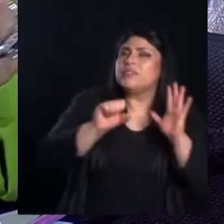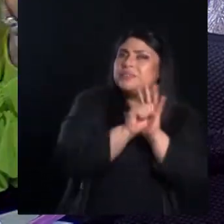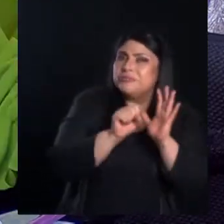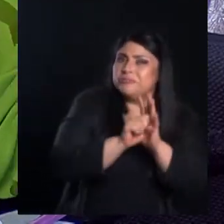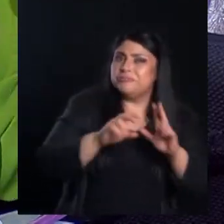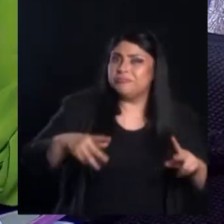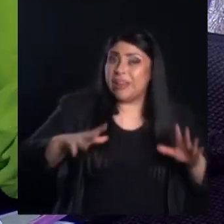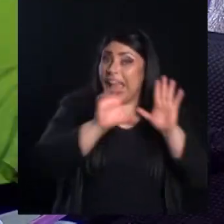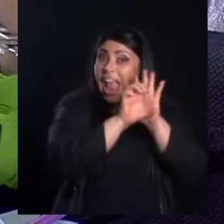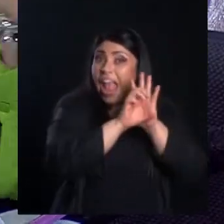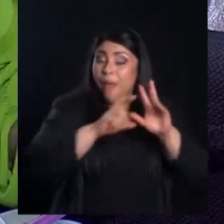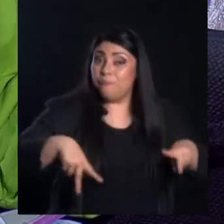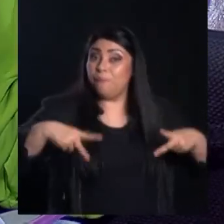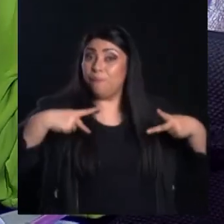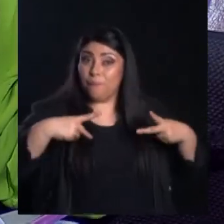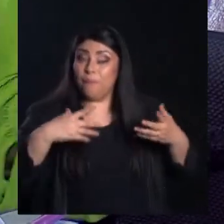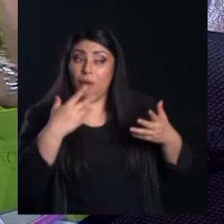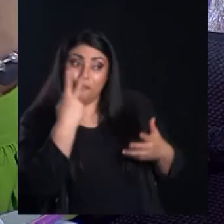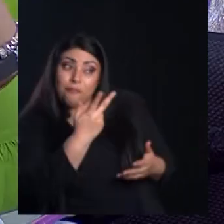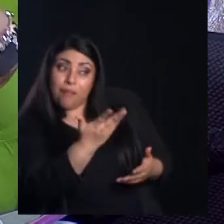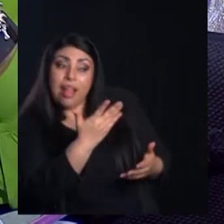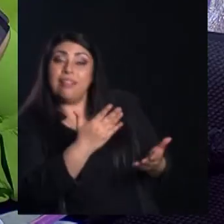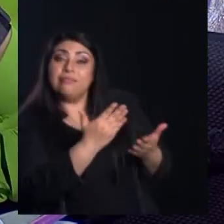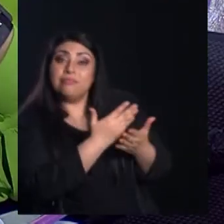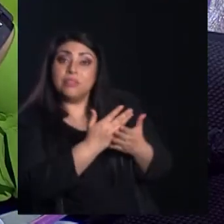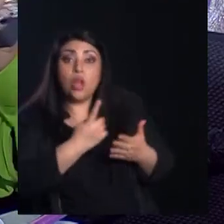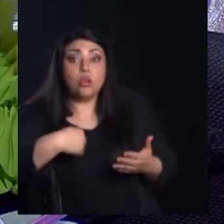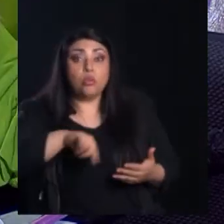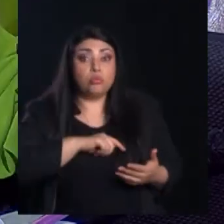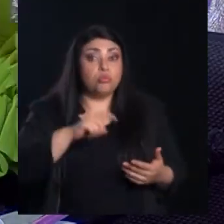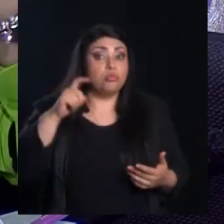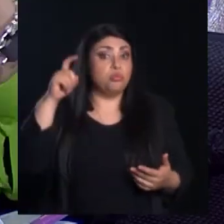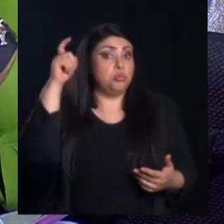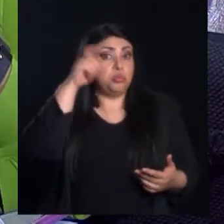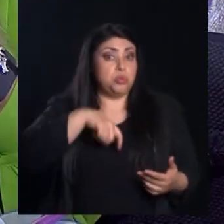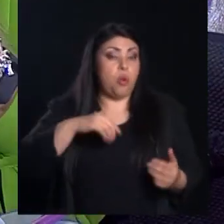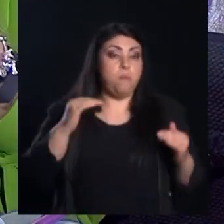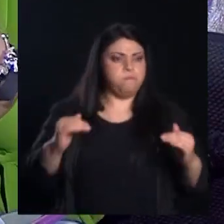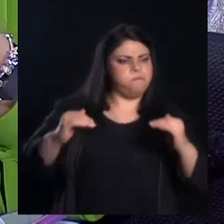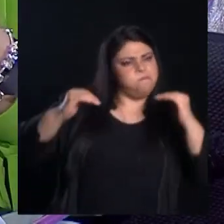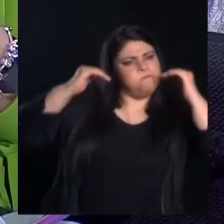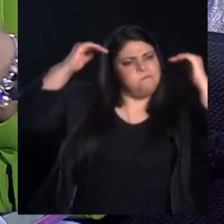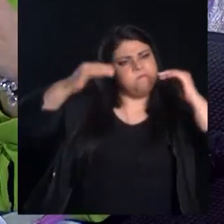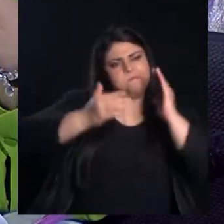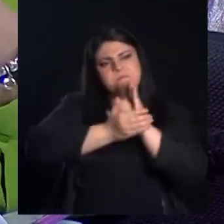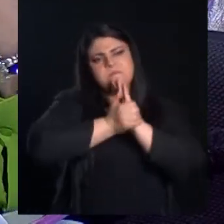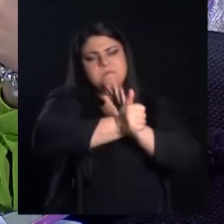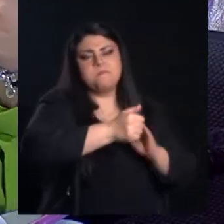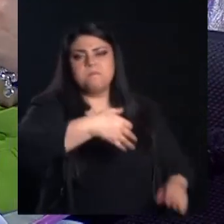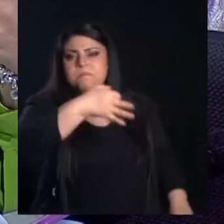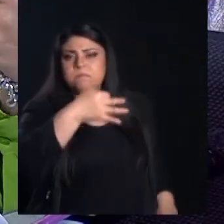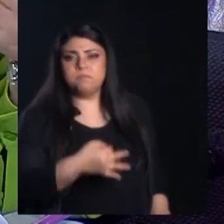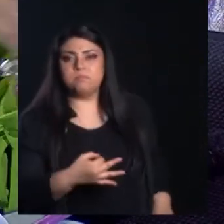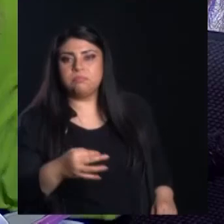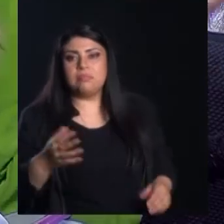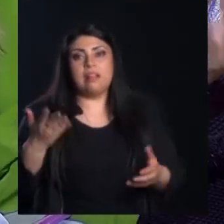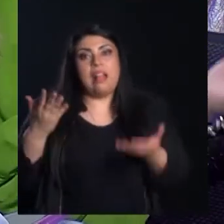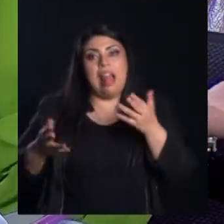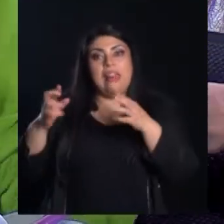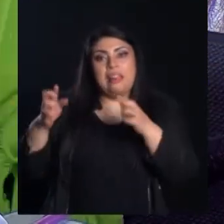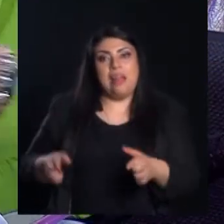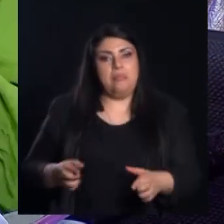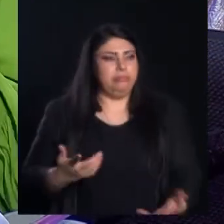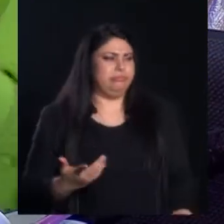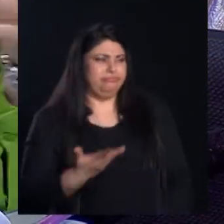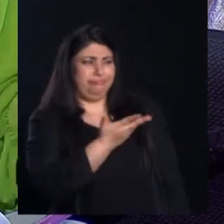dios usa a personas que no somos tal vez los mayores calificados la gente no daría ni un